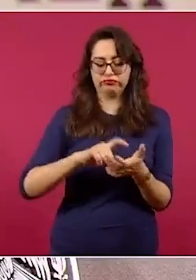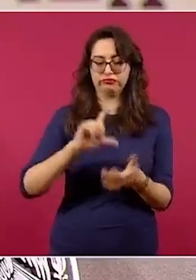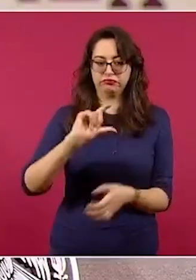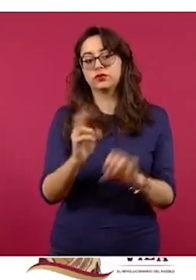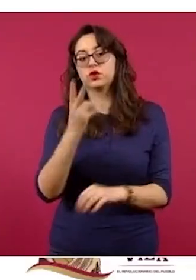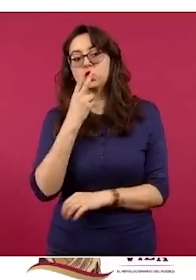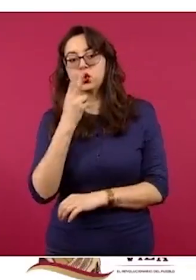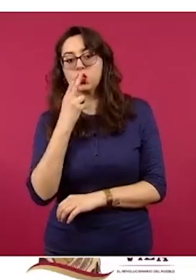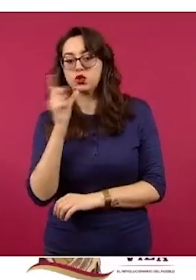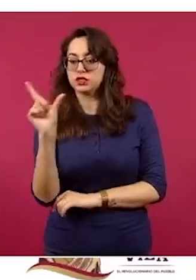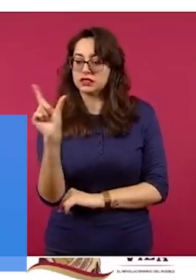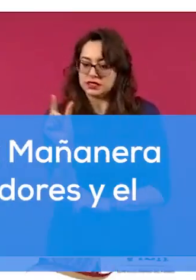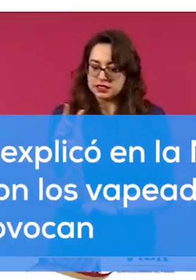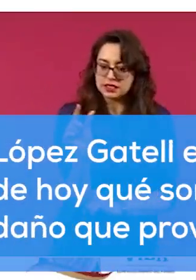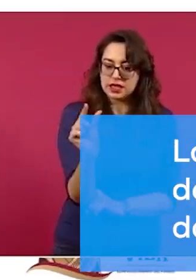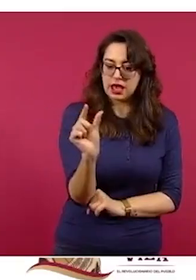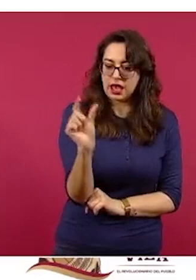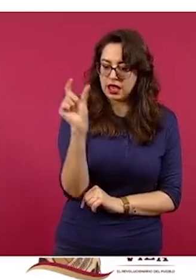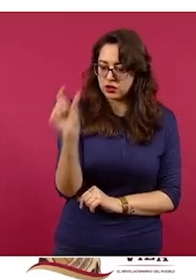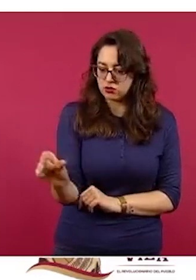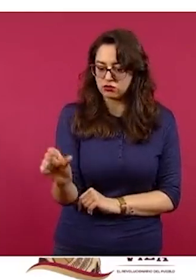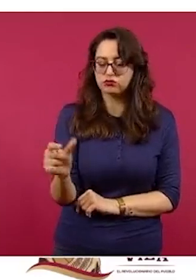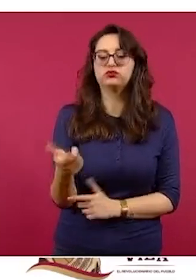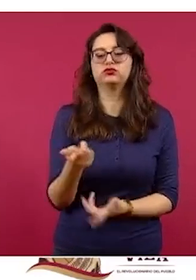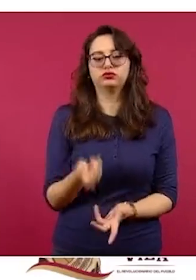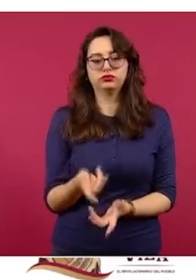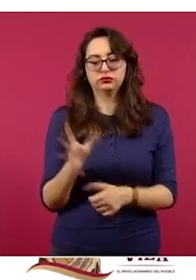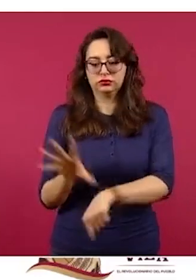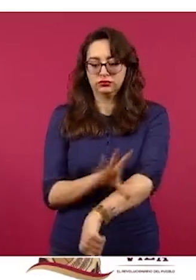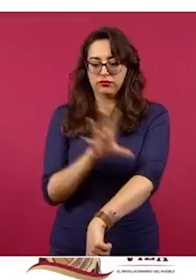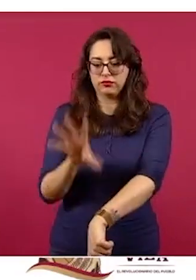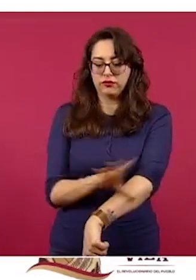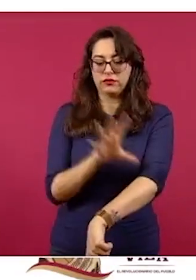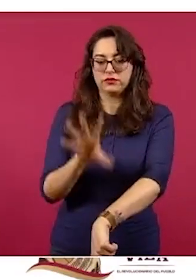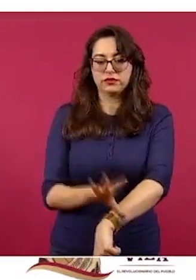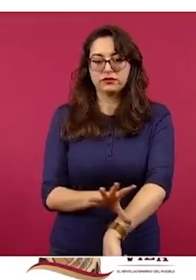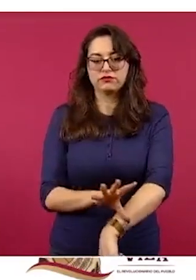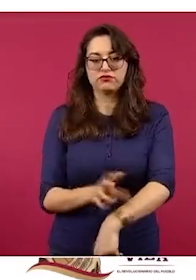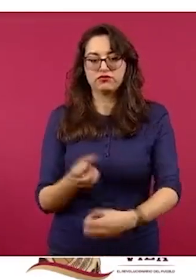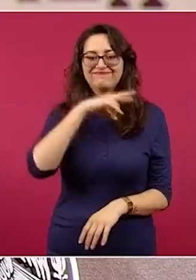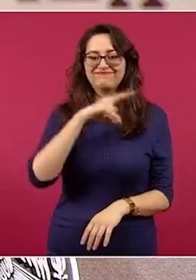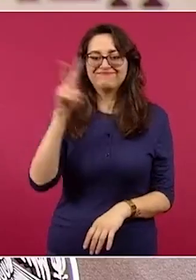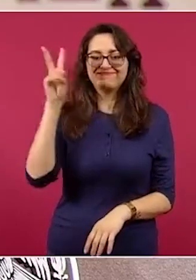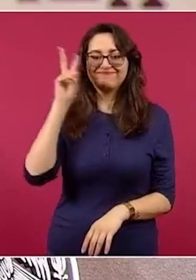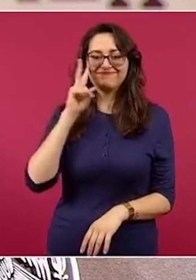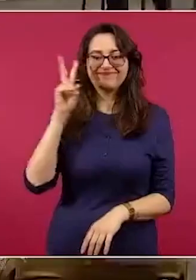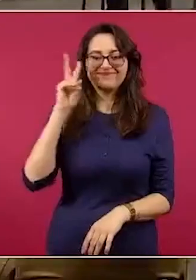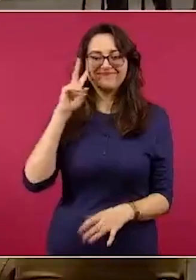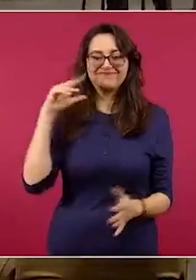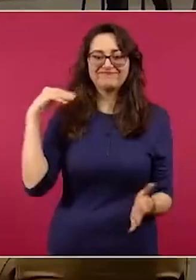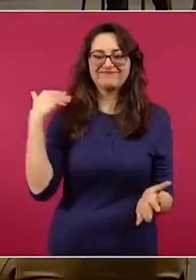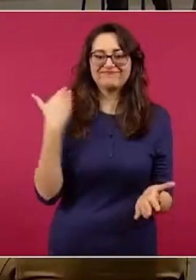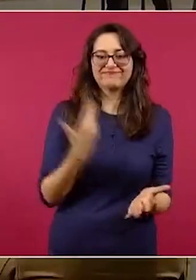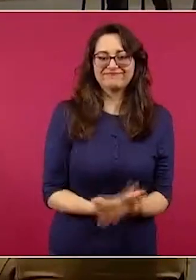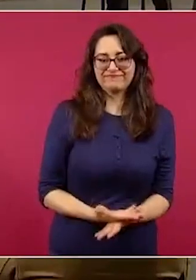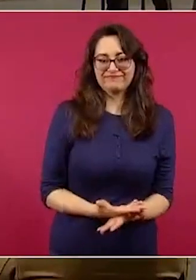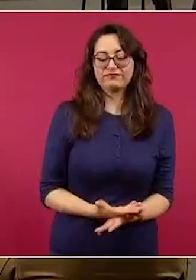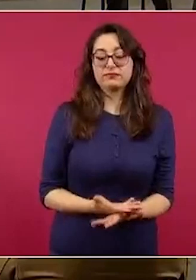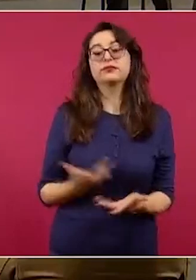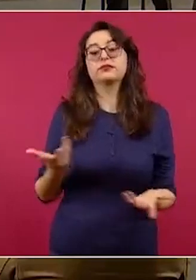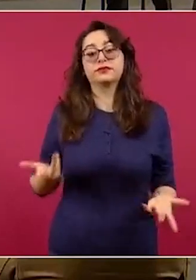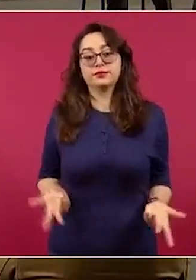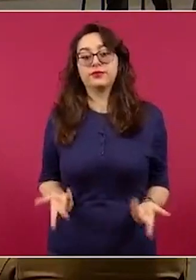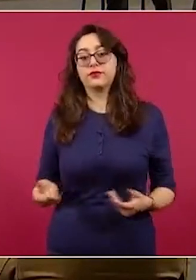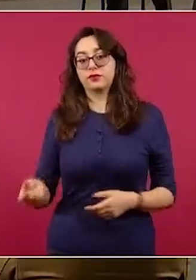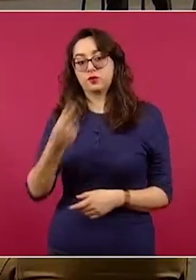los vapeadores, que las personas inhalan y estos vapores llegan hasta los pulmones. Mantienen su lado adictivo porque